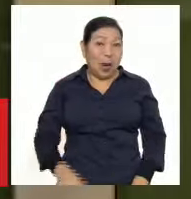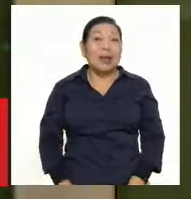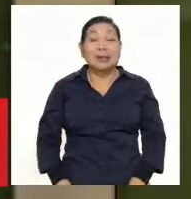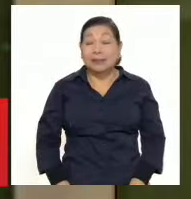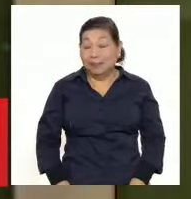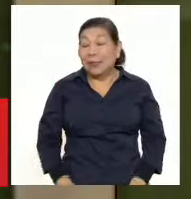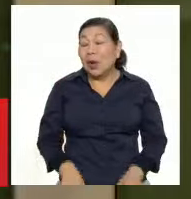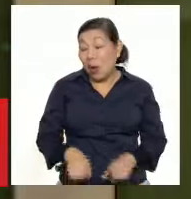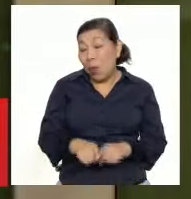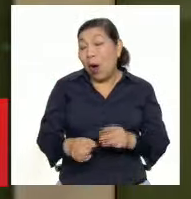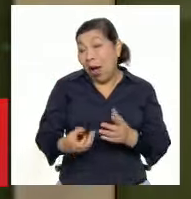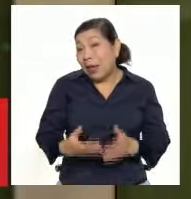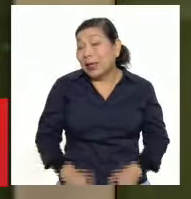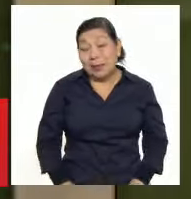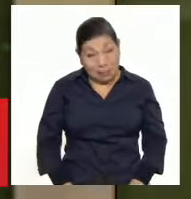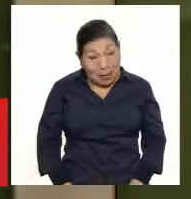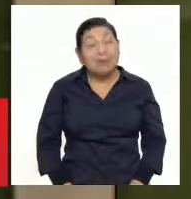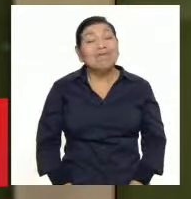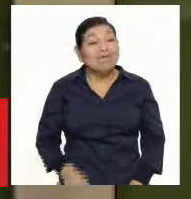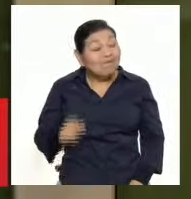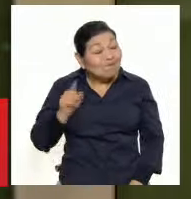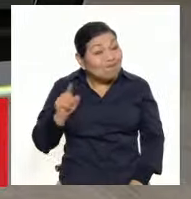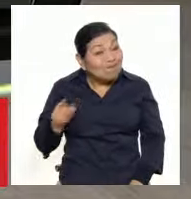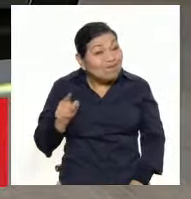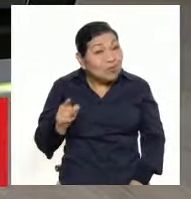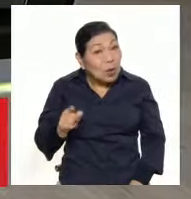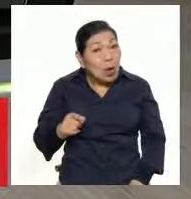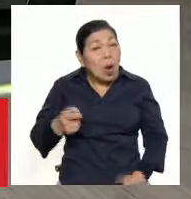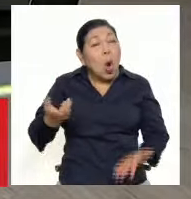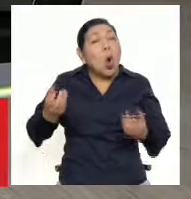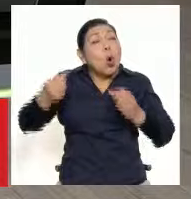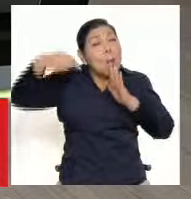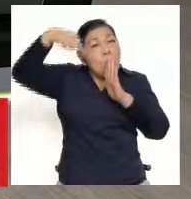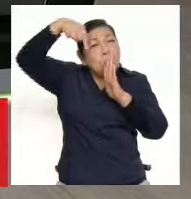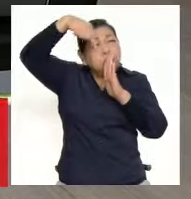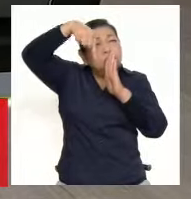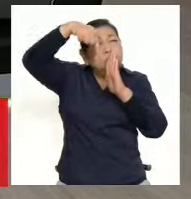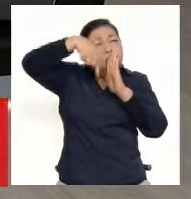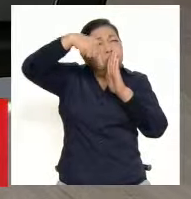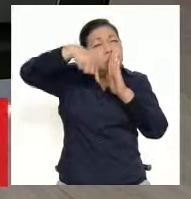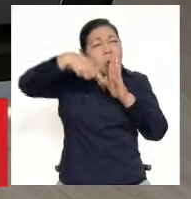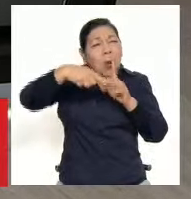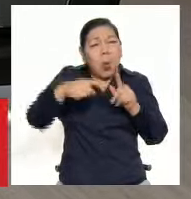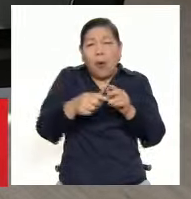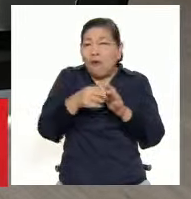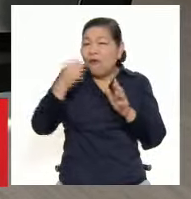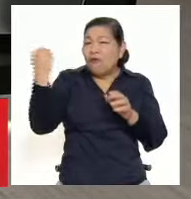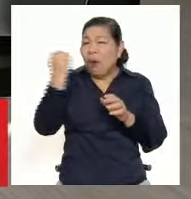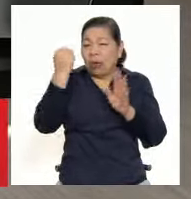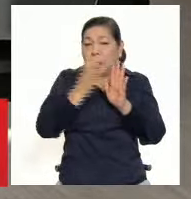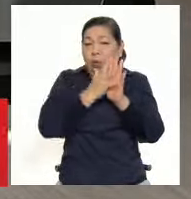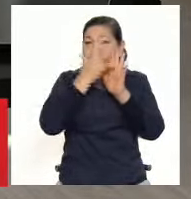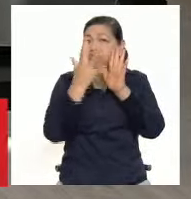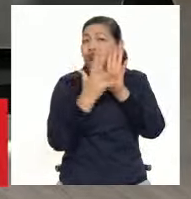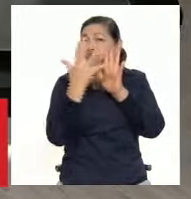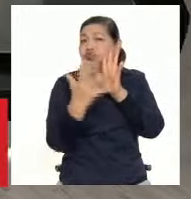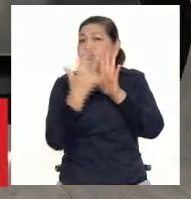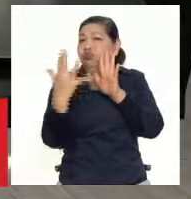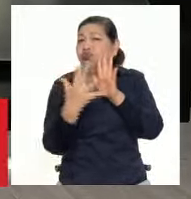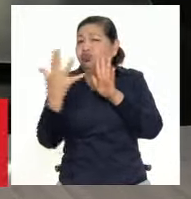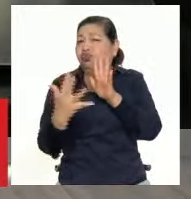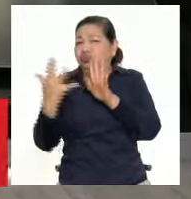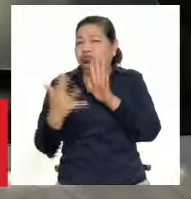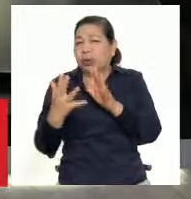norte de Arequipa. Afortunadamente, debido a la profundidad, ¿no? Es que sí. No se siente con la misma intensidad. Claro, es profundidad